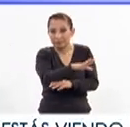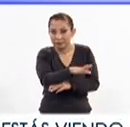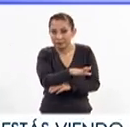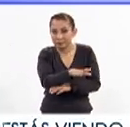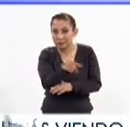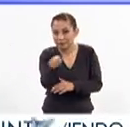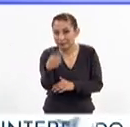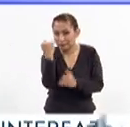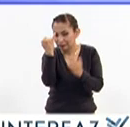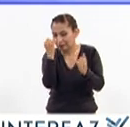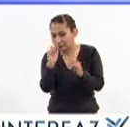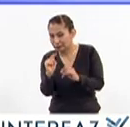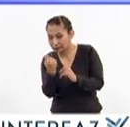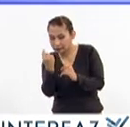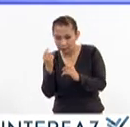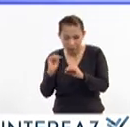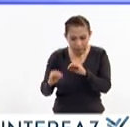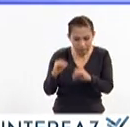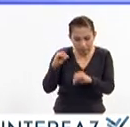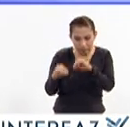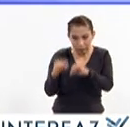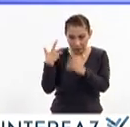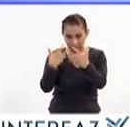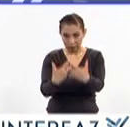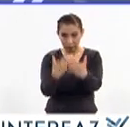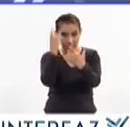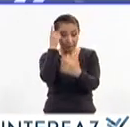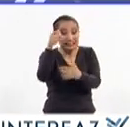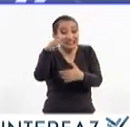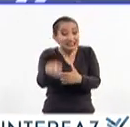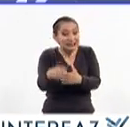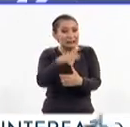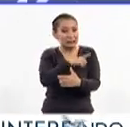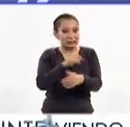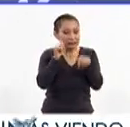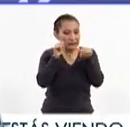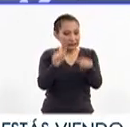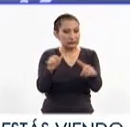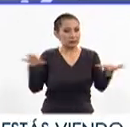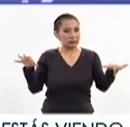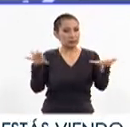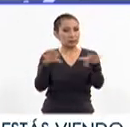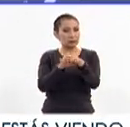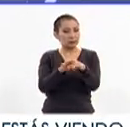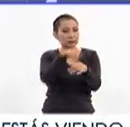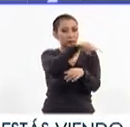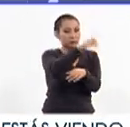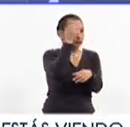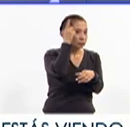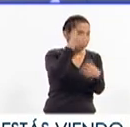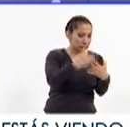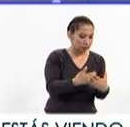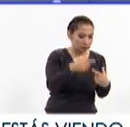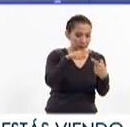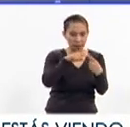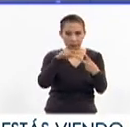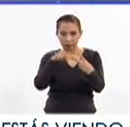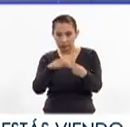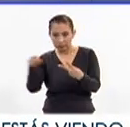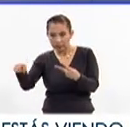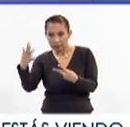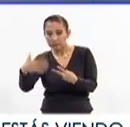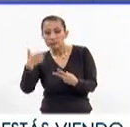punto de vista de innovación tecnológica y desarrollo empresarial, es ahí donde tenemos que enlazar a los empresarios, a